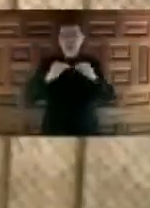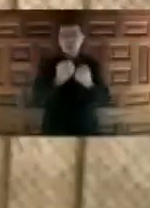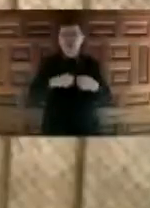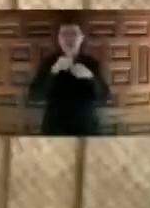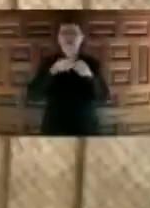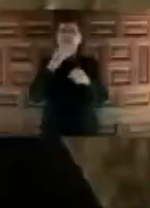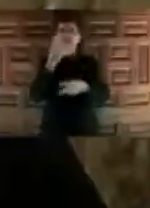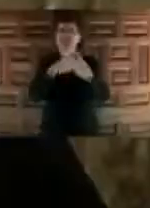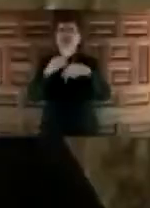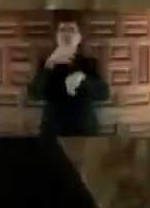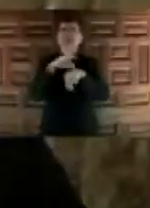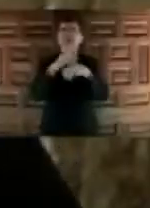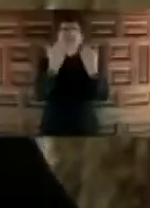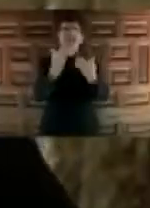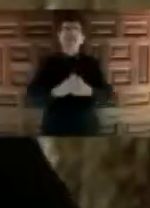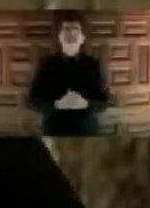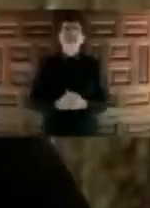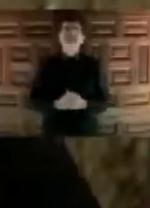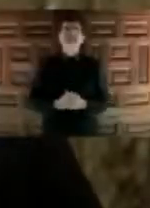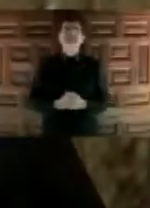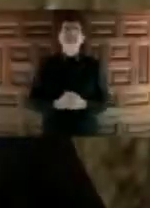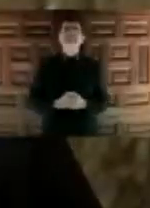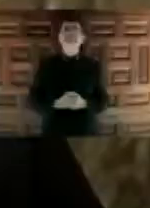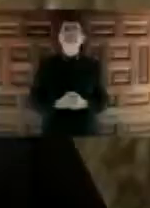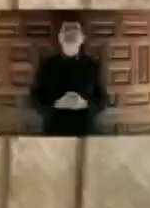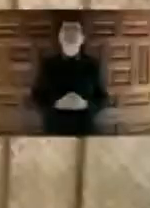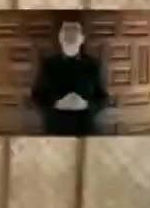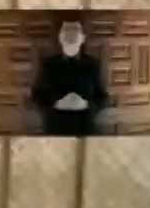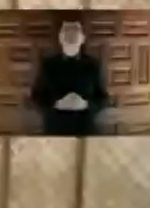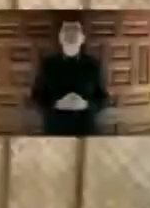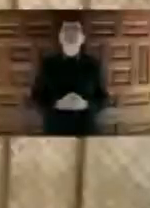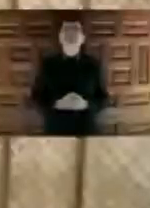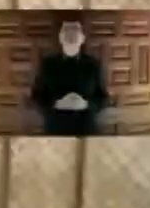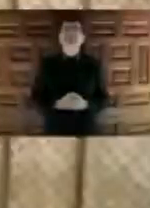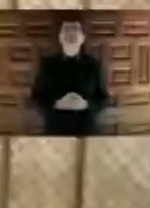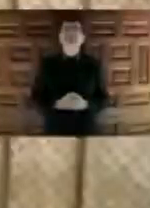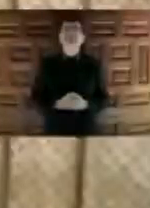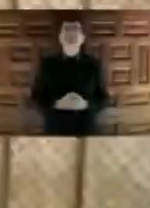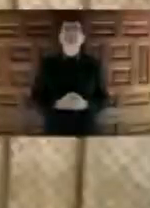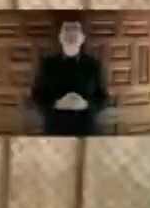Bienvenida, doctora.